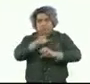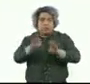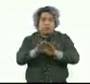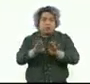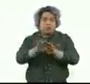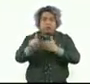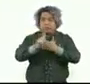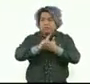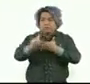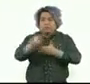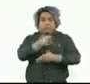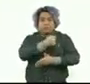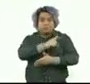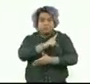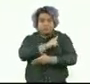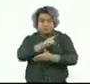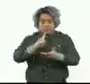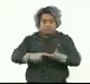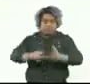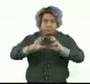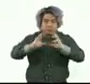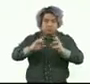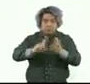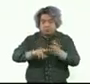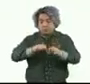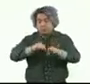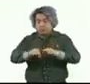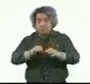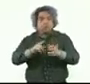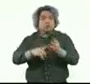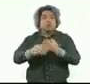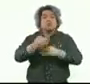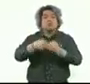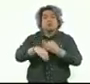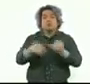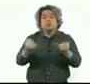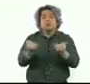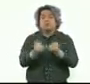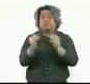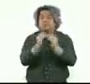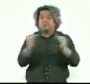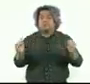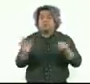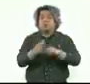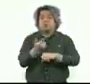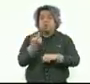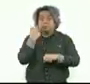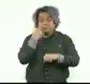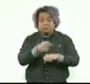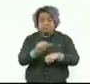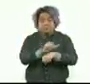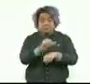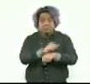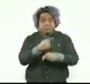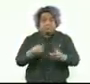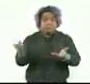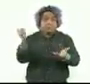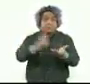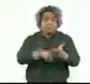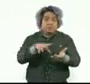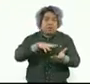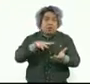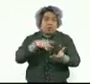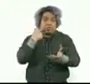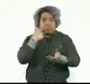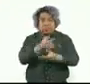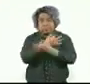su protección, de trabajo desde la promoción de la salud, porque va un equipo también vinculado a promoción de la